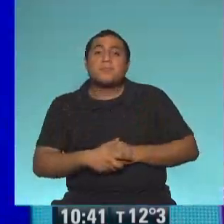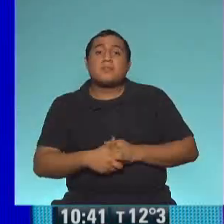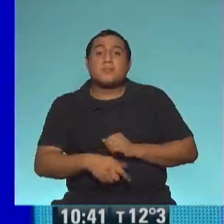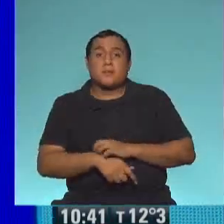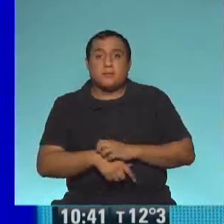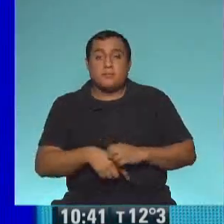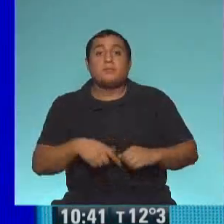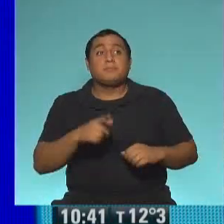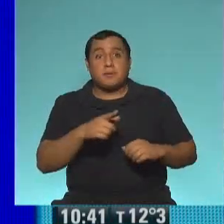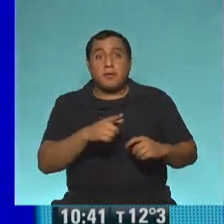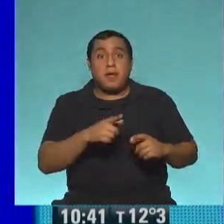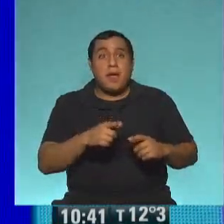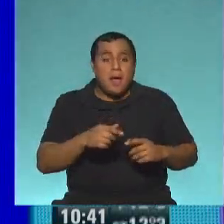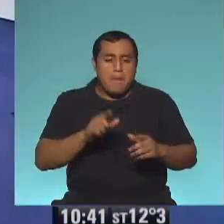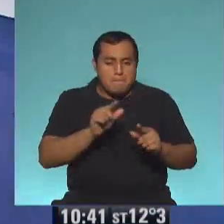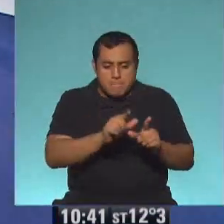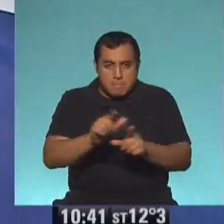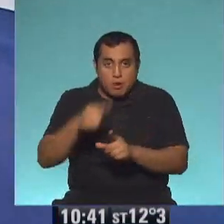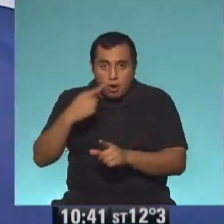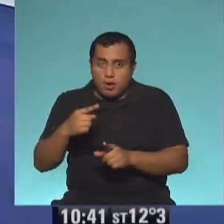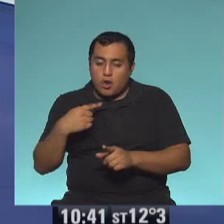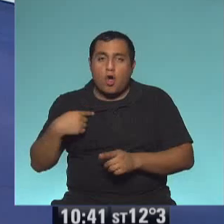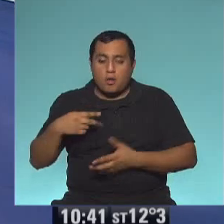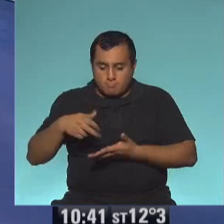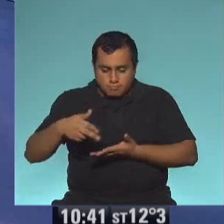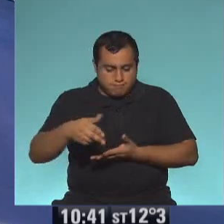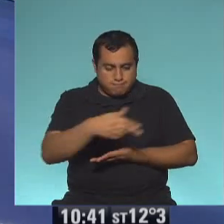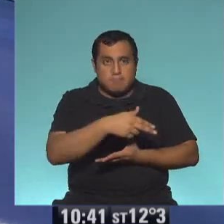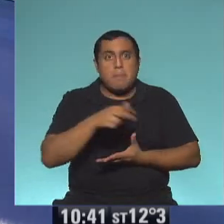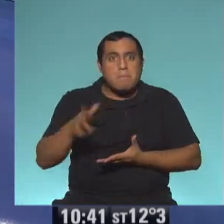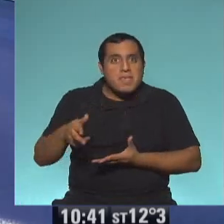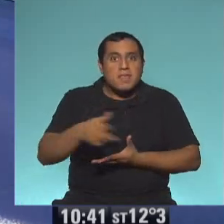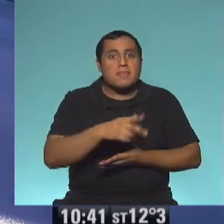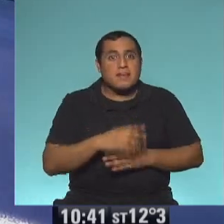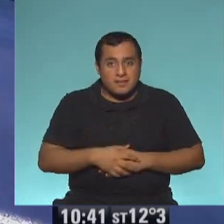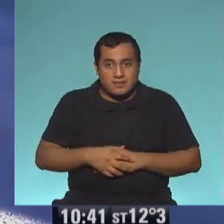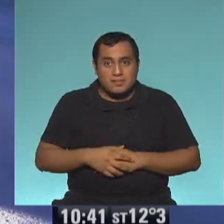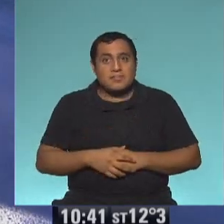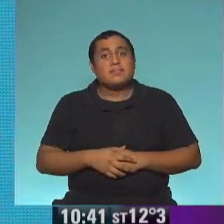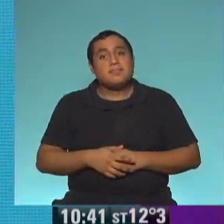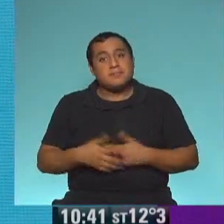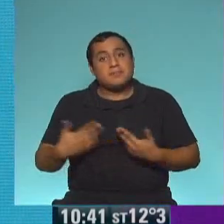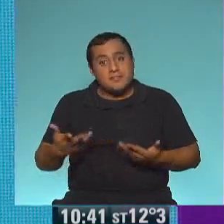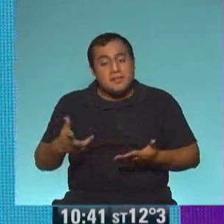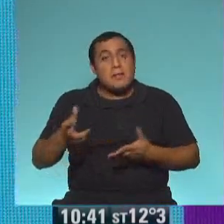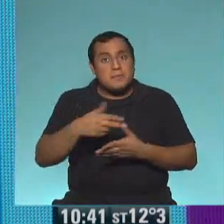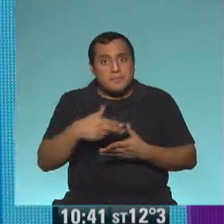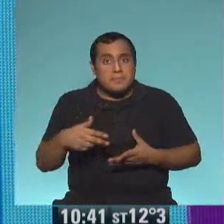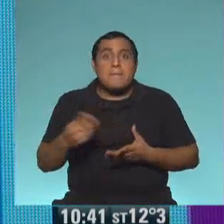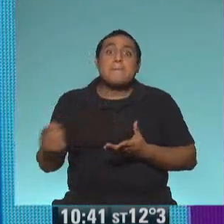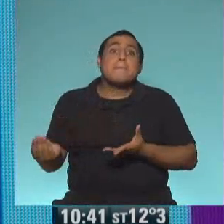vamos a pintar los cuadraditos. Pero utilizamos los pinceles que hicimos. Exactamente. Bueno. Vamos a volver a utilizar las herramientas y